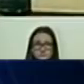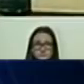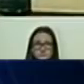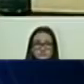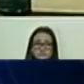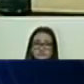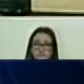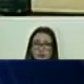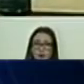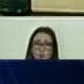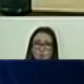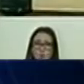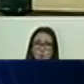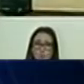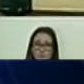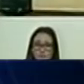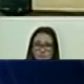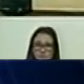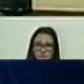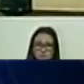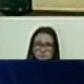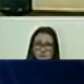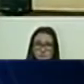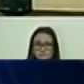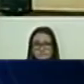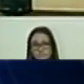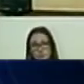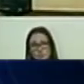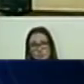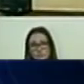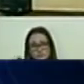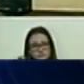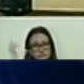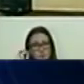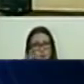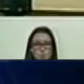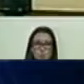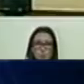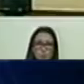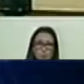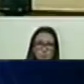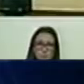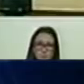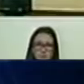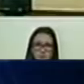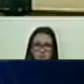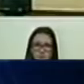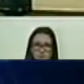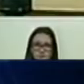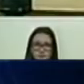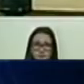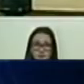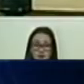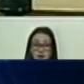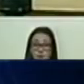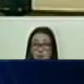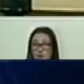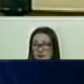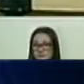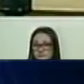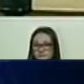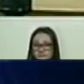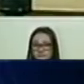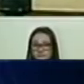Efectivamente hay un grupo de venezolanos que se han visto afectados por esta campaña. Algunos se han visto tentados a salir del